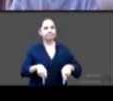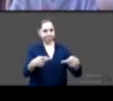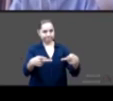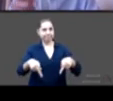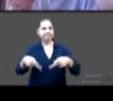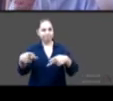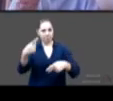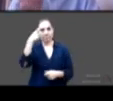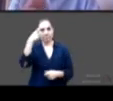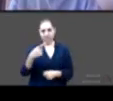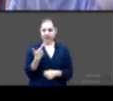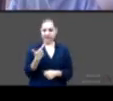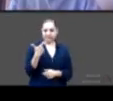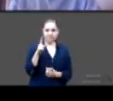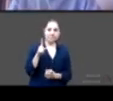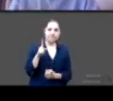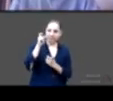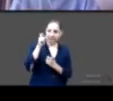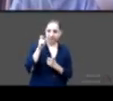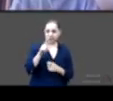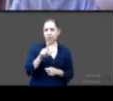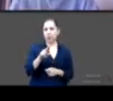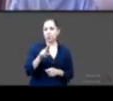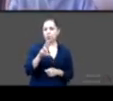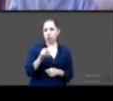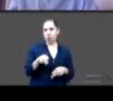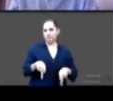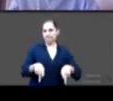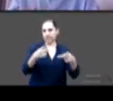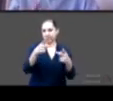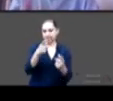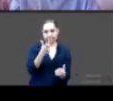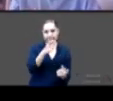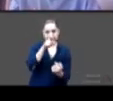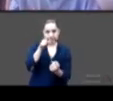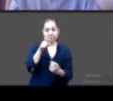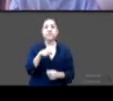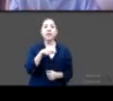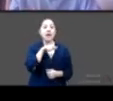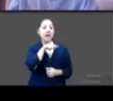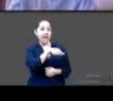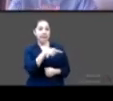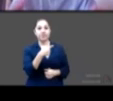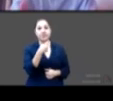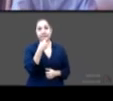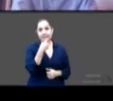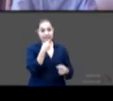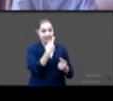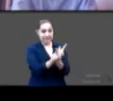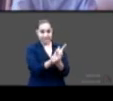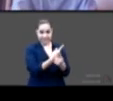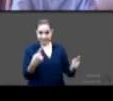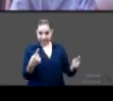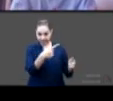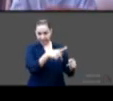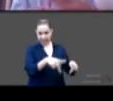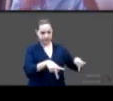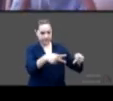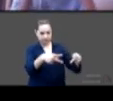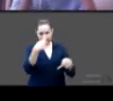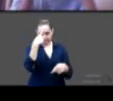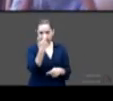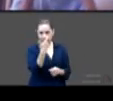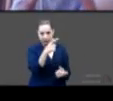lucro. En la violencia sexual comercial infantil, me refiero a infantil, hay una serie